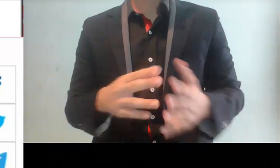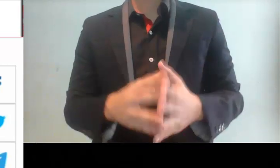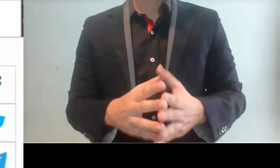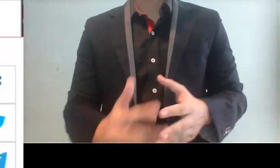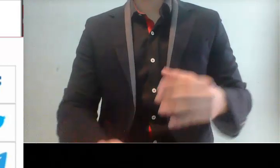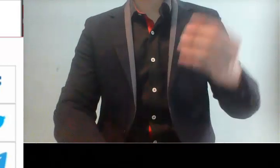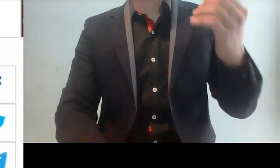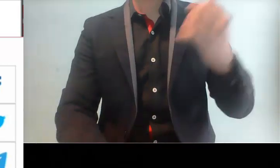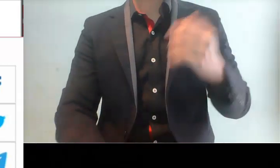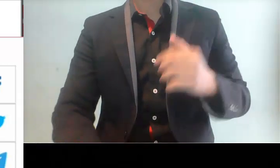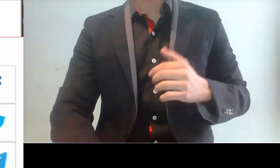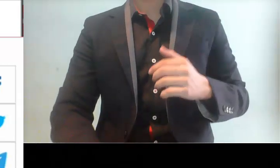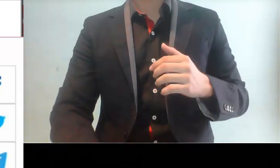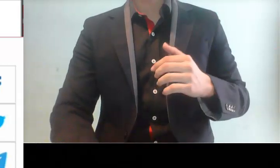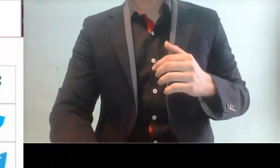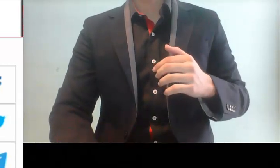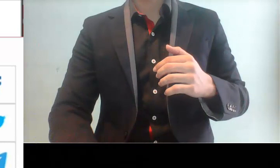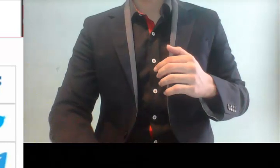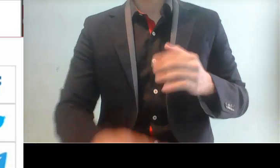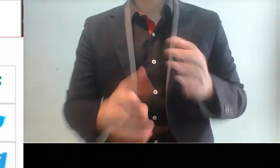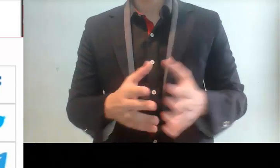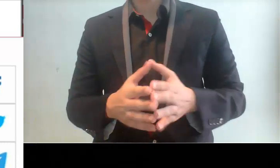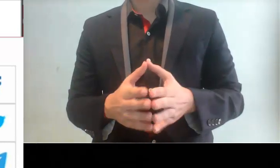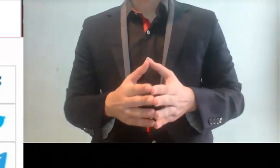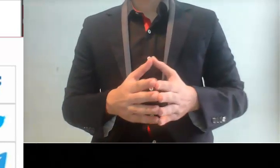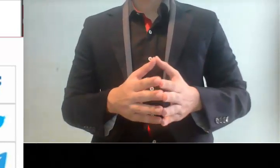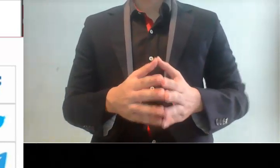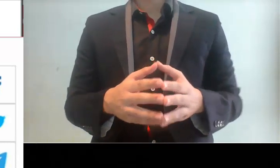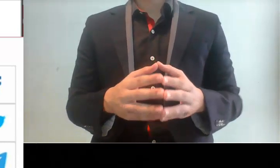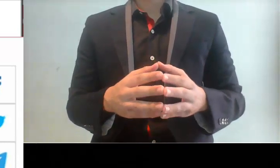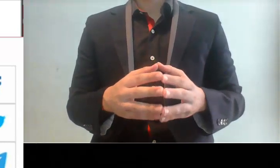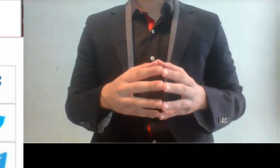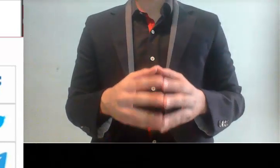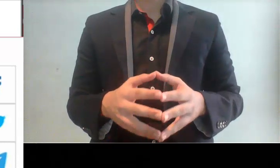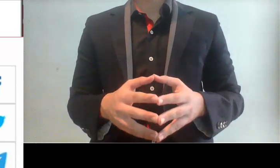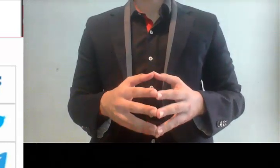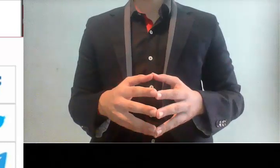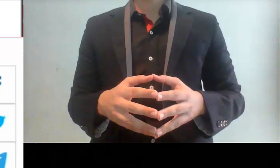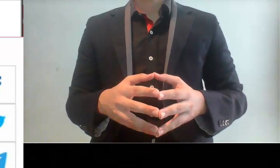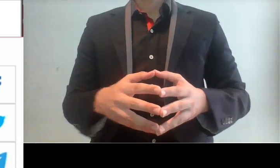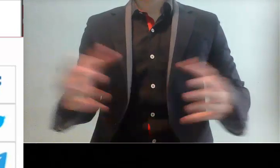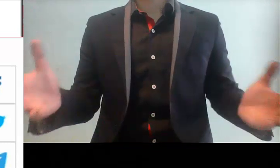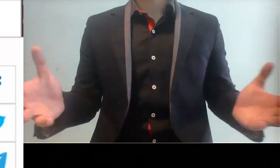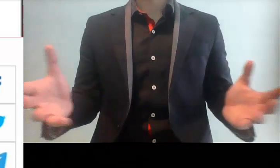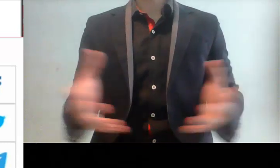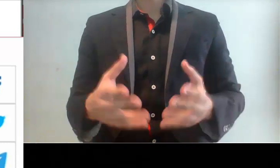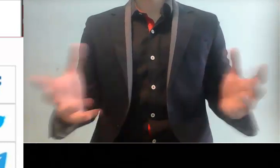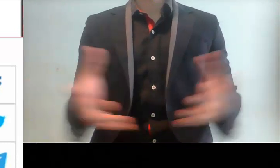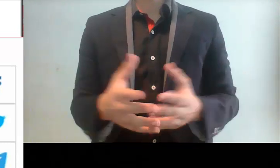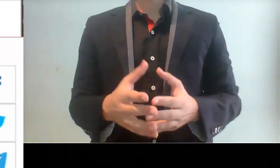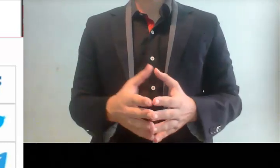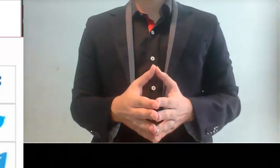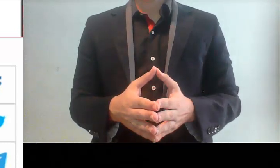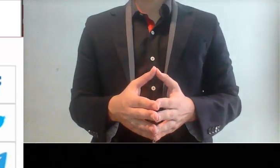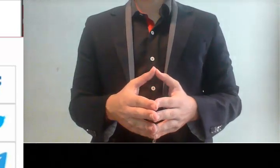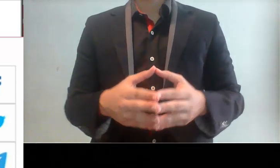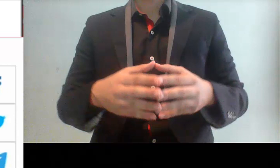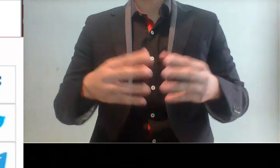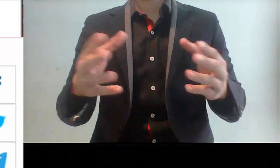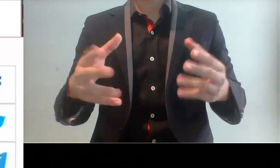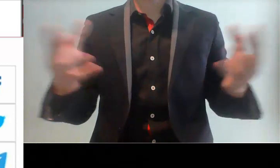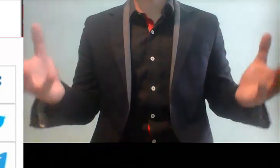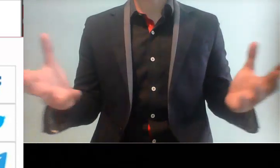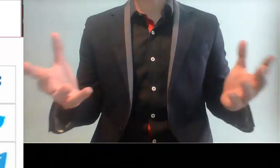crear básicamente una protección en el sistema. La seguridad informática no parte solamente de ahí, parte desde perimetrar el área